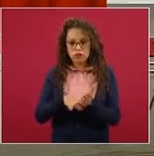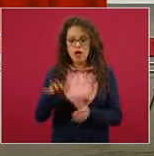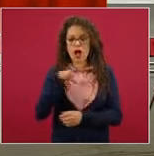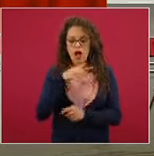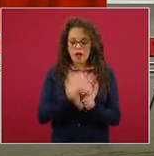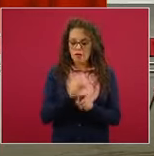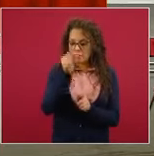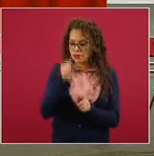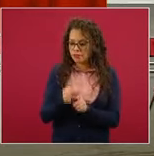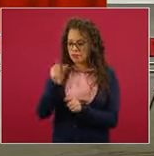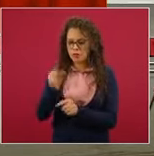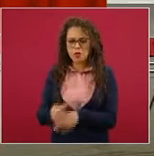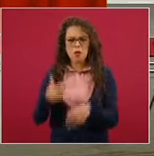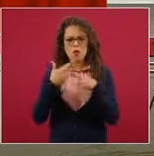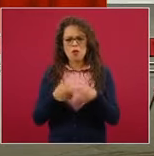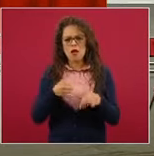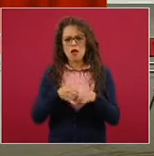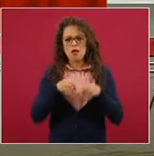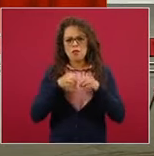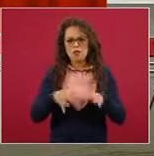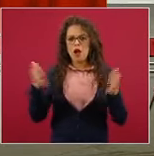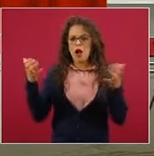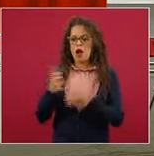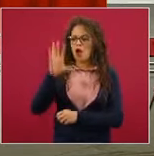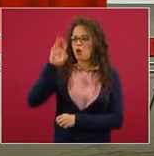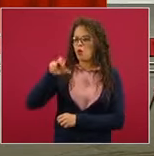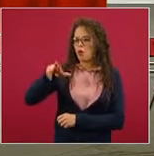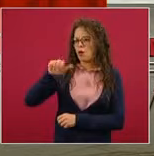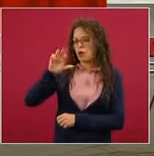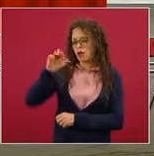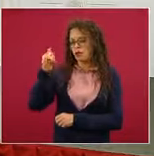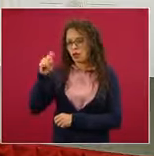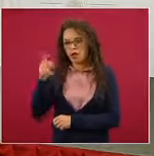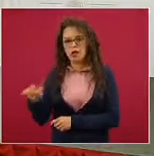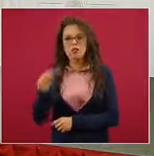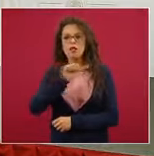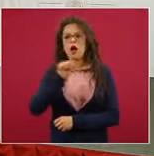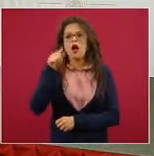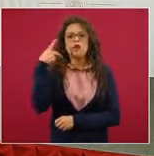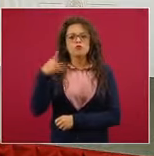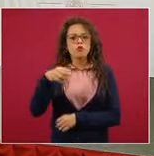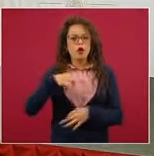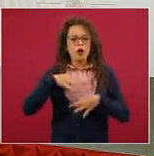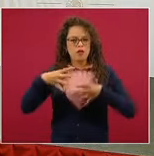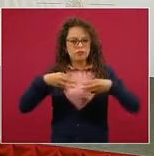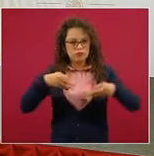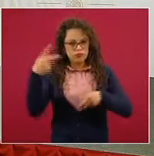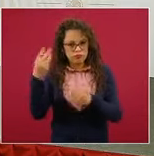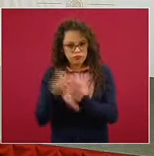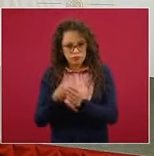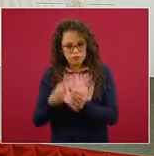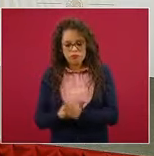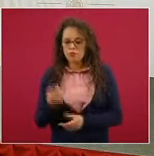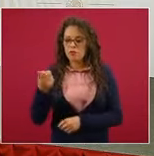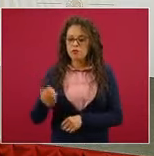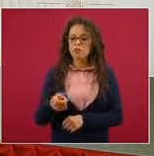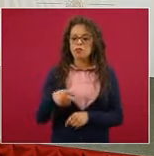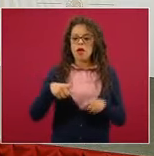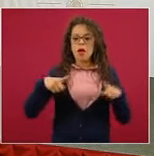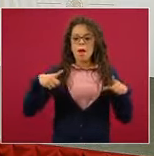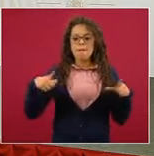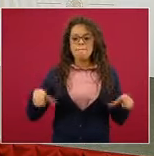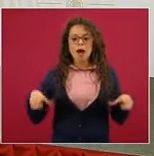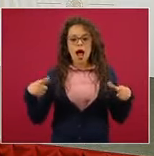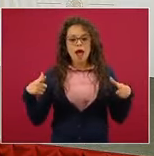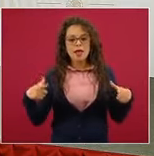múltiples tableros de información, el que hace CONACYT, el que hace la Dirección de Epidemiología, el que se presenta en el sitio